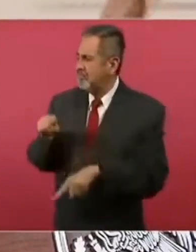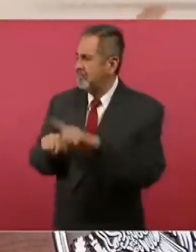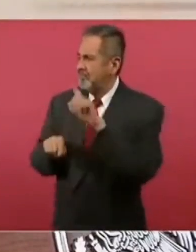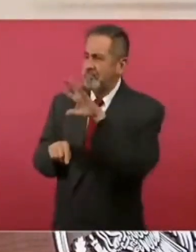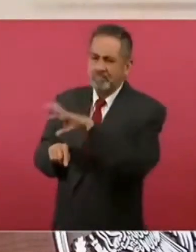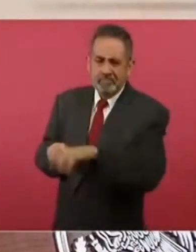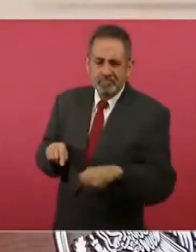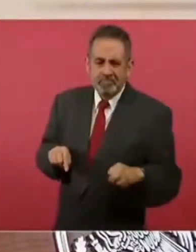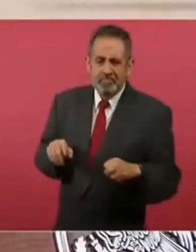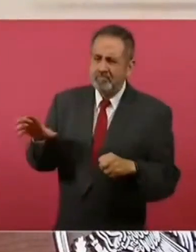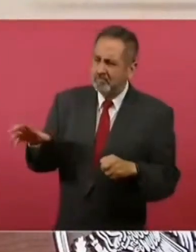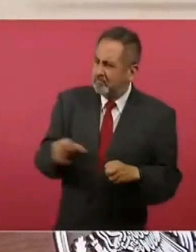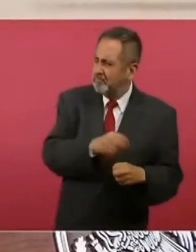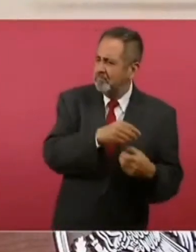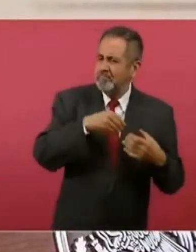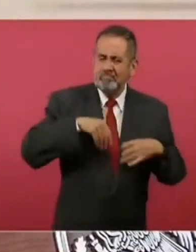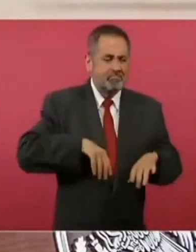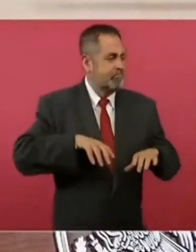pueblo no existe.